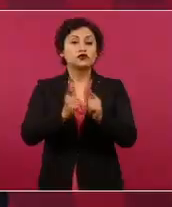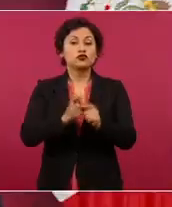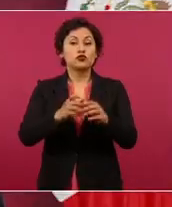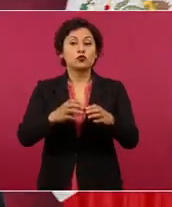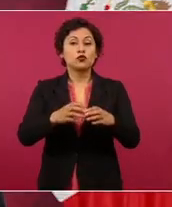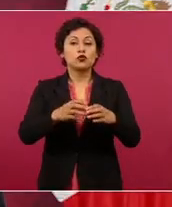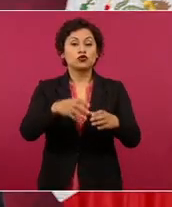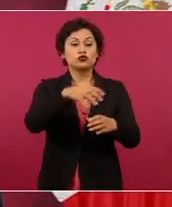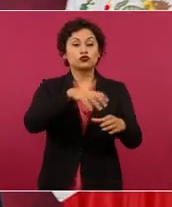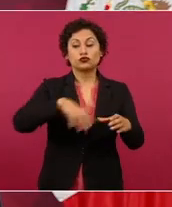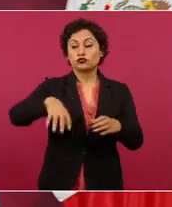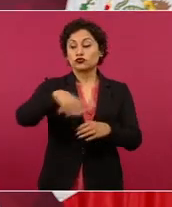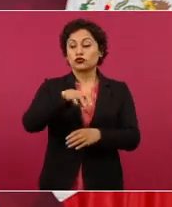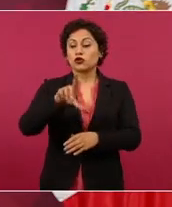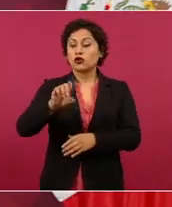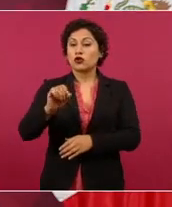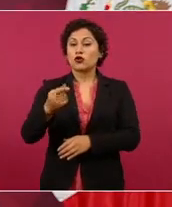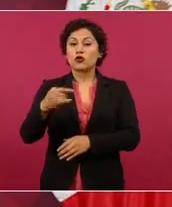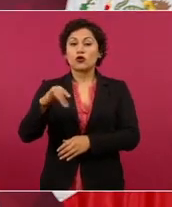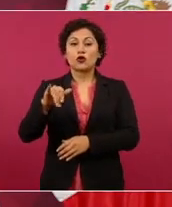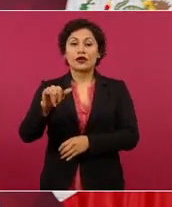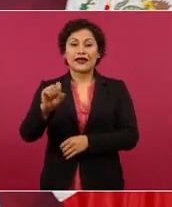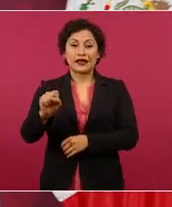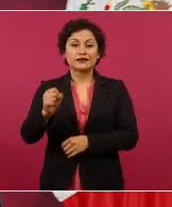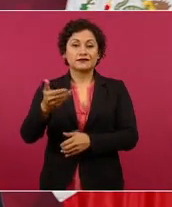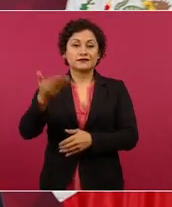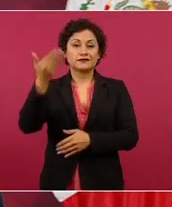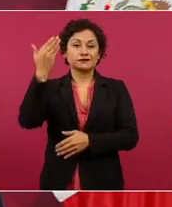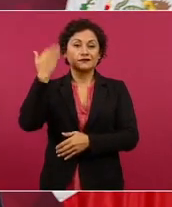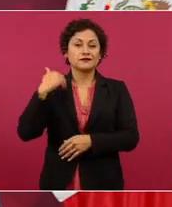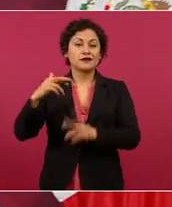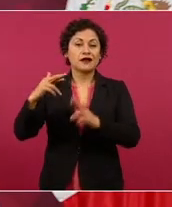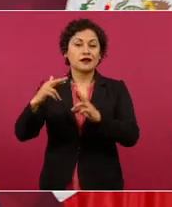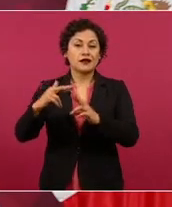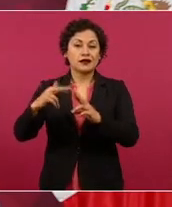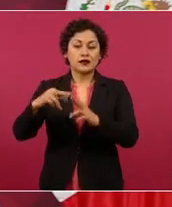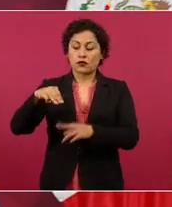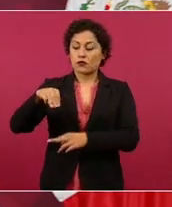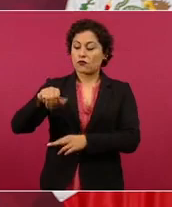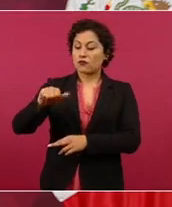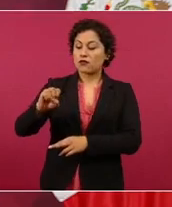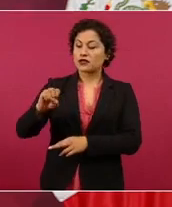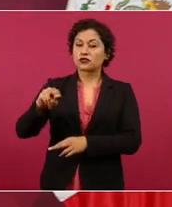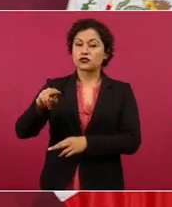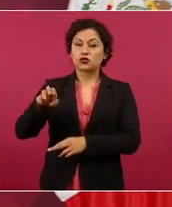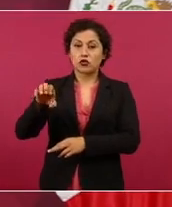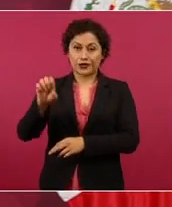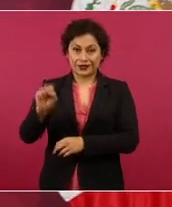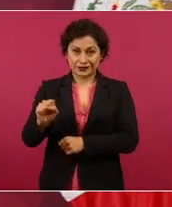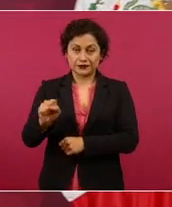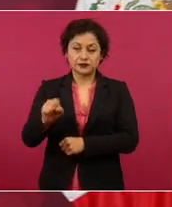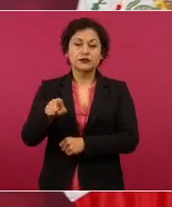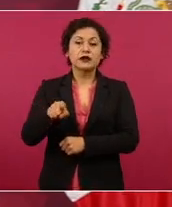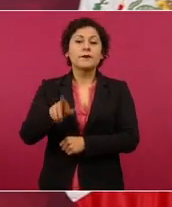masónicas eran como partidos, la logia yorkina y la